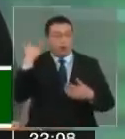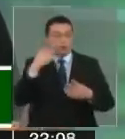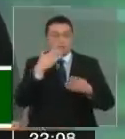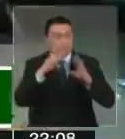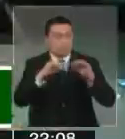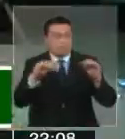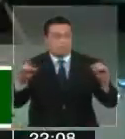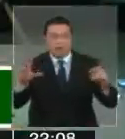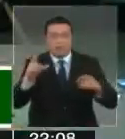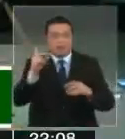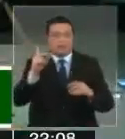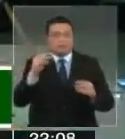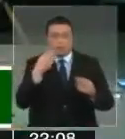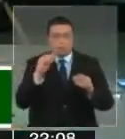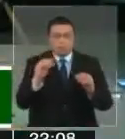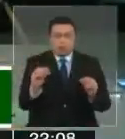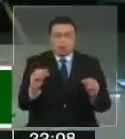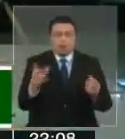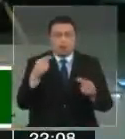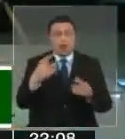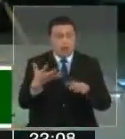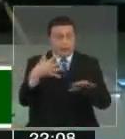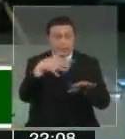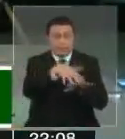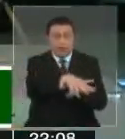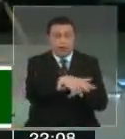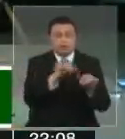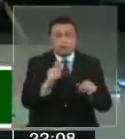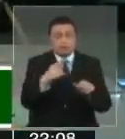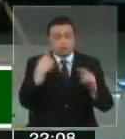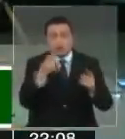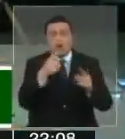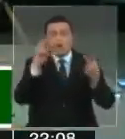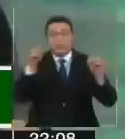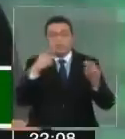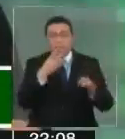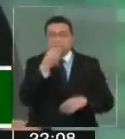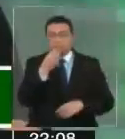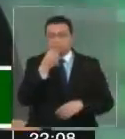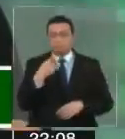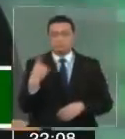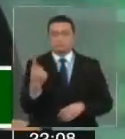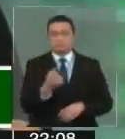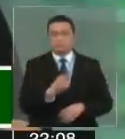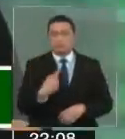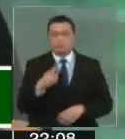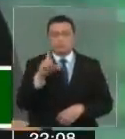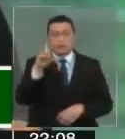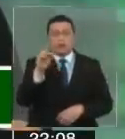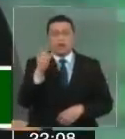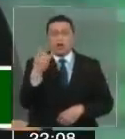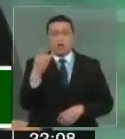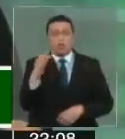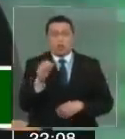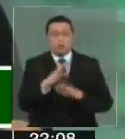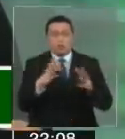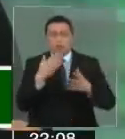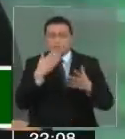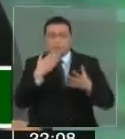No era tema. Igual estaba integrada, pero nadie tocaba el tema. Y la Laurita era muy